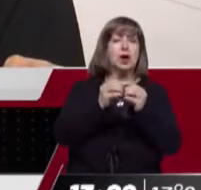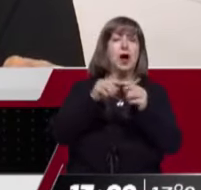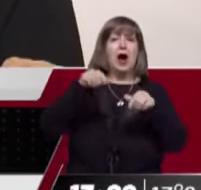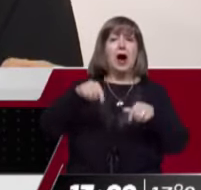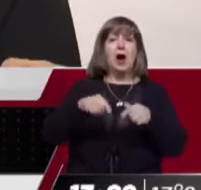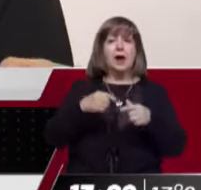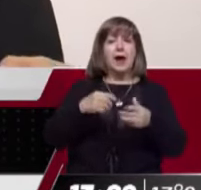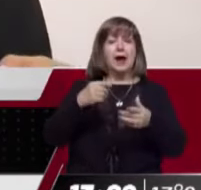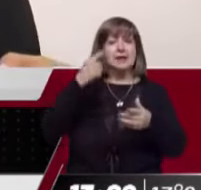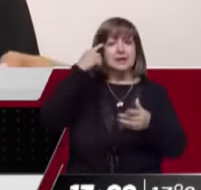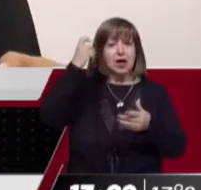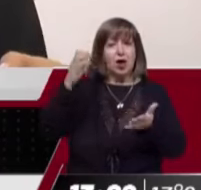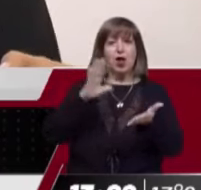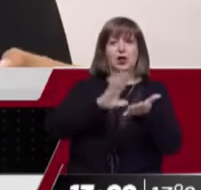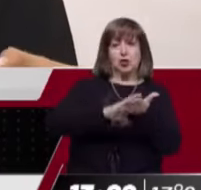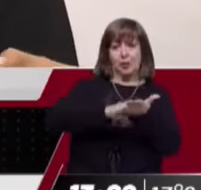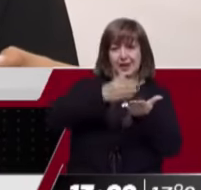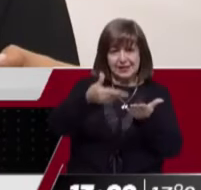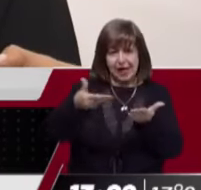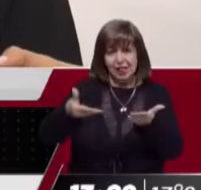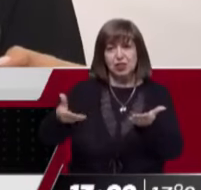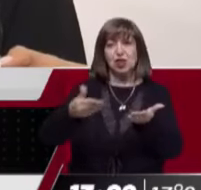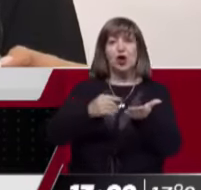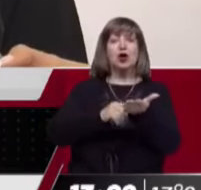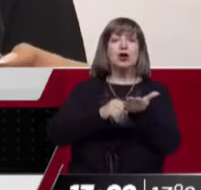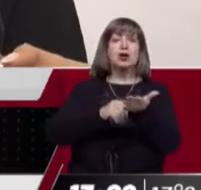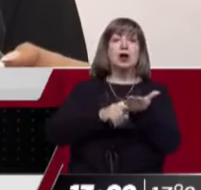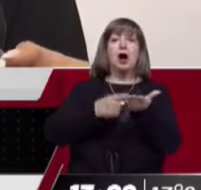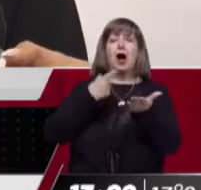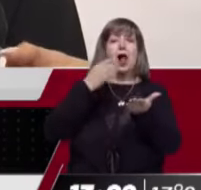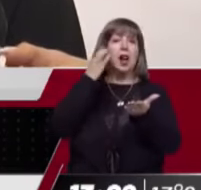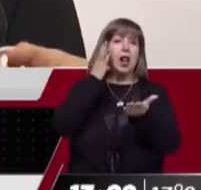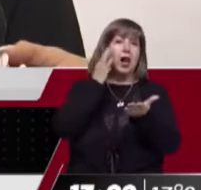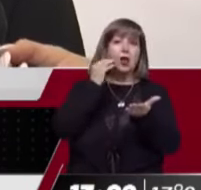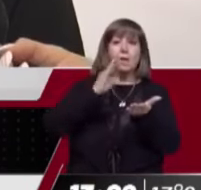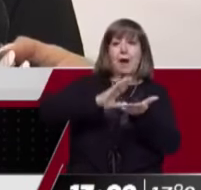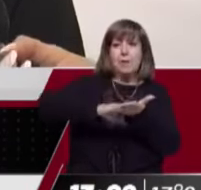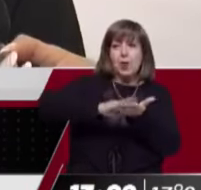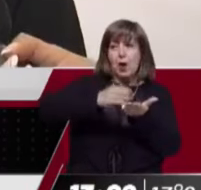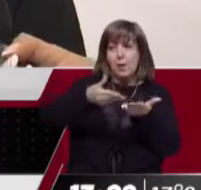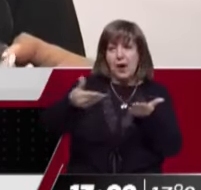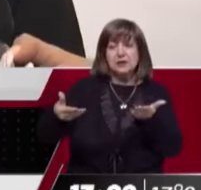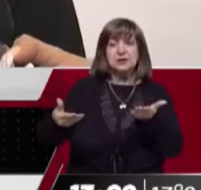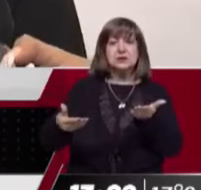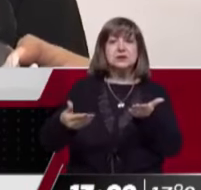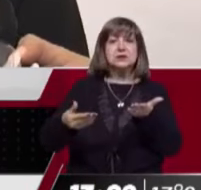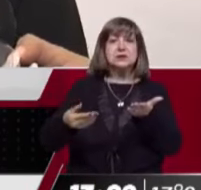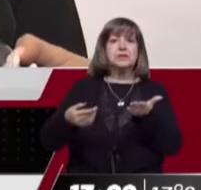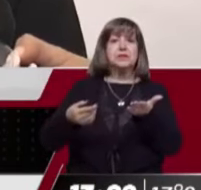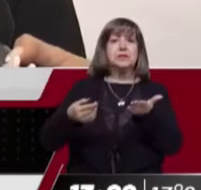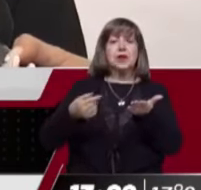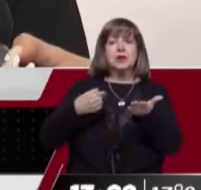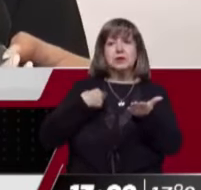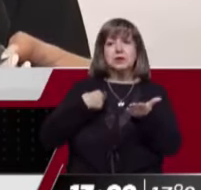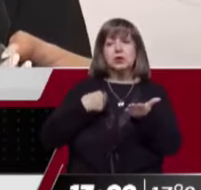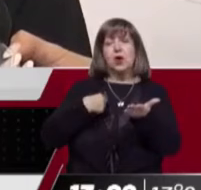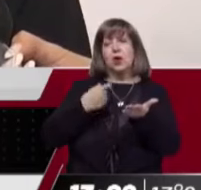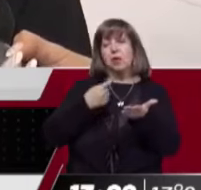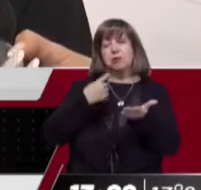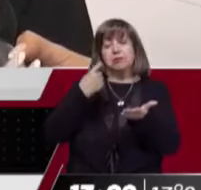la pericia psicológica y de una u otras pruebas más que nada aisladas, pero en principio el